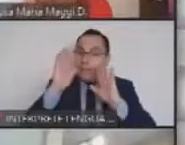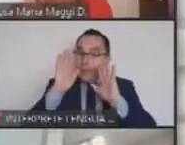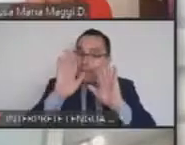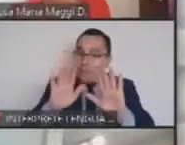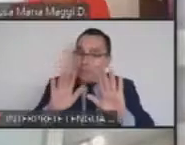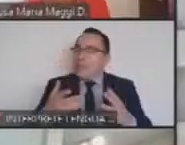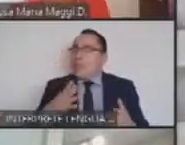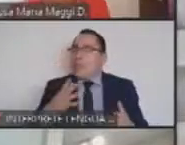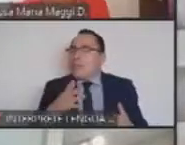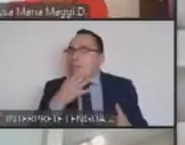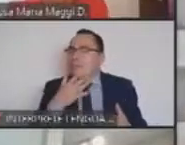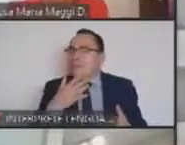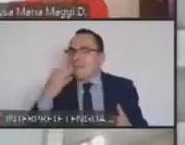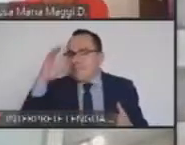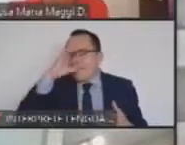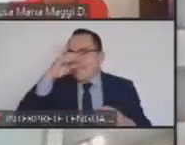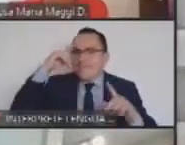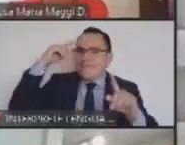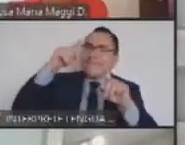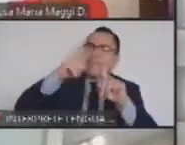de incorporar estándares,